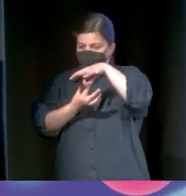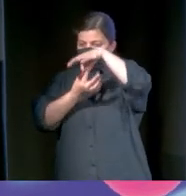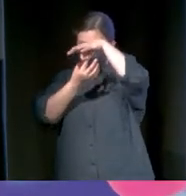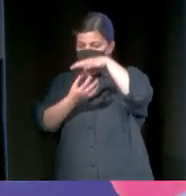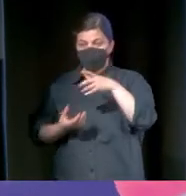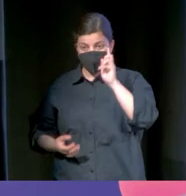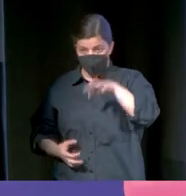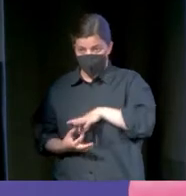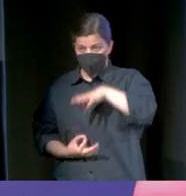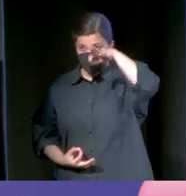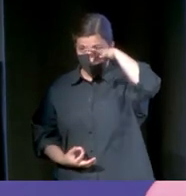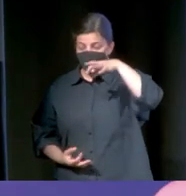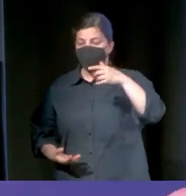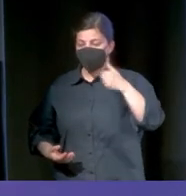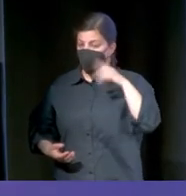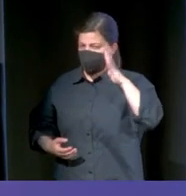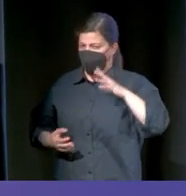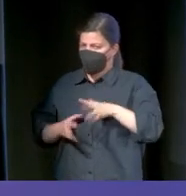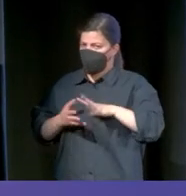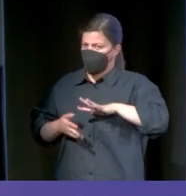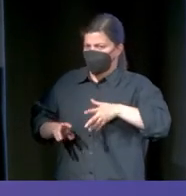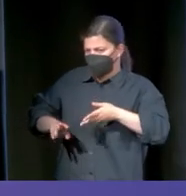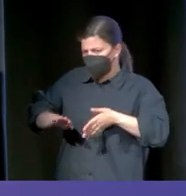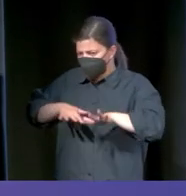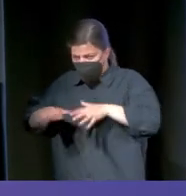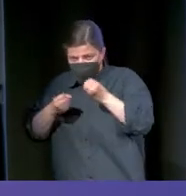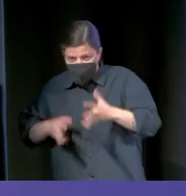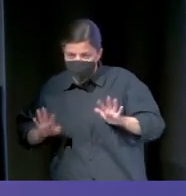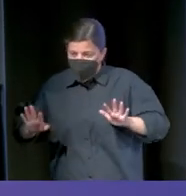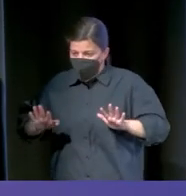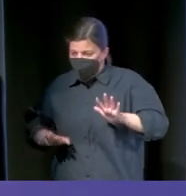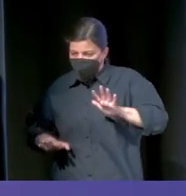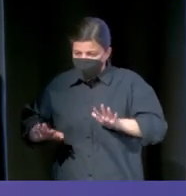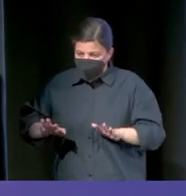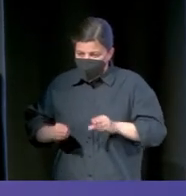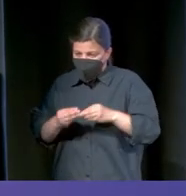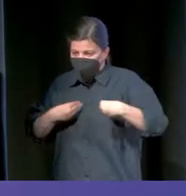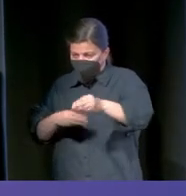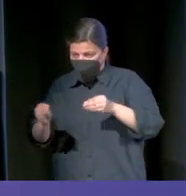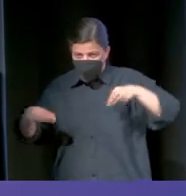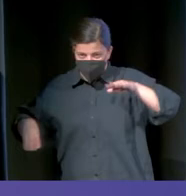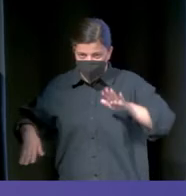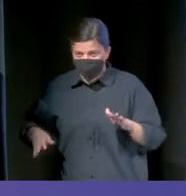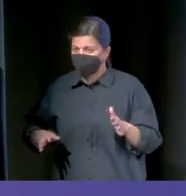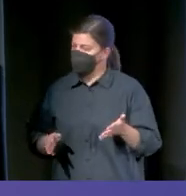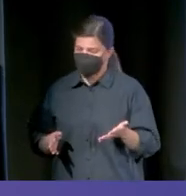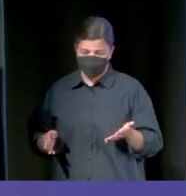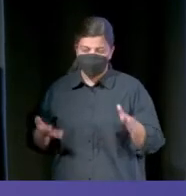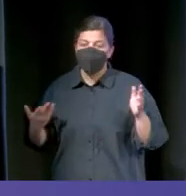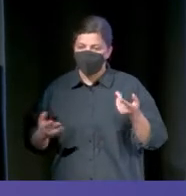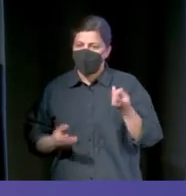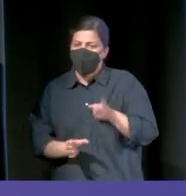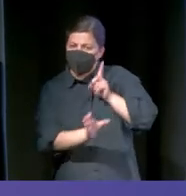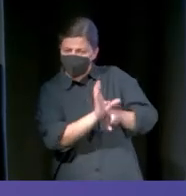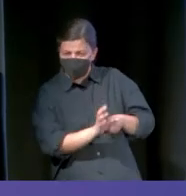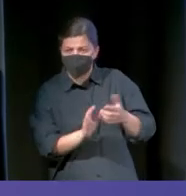porque yo parece que soy muy elástica pero si estoy el breaking down entonces dije voy a apuntar a acro yoga